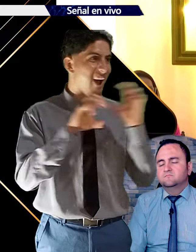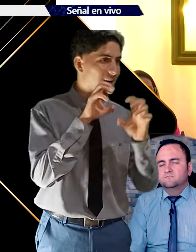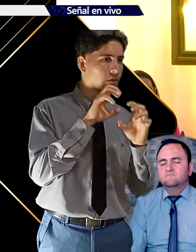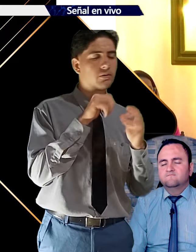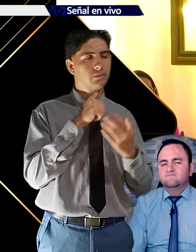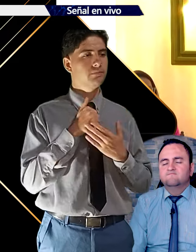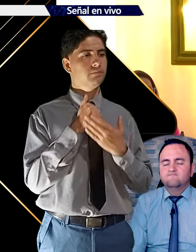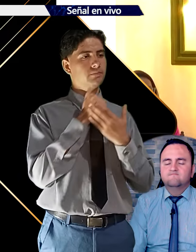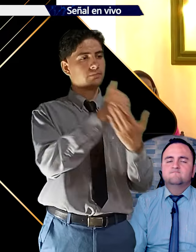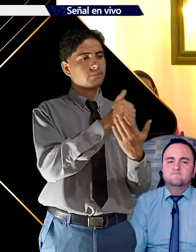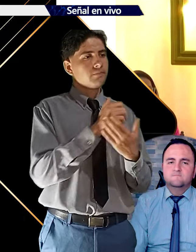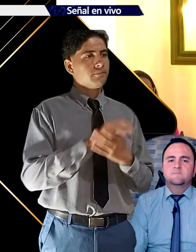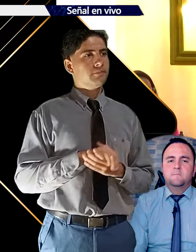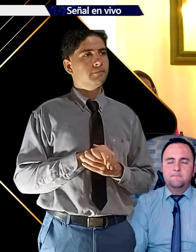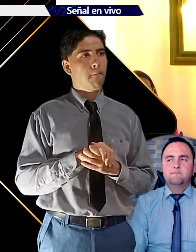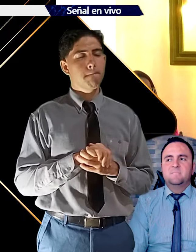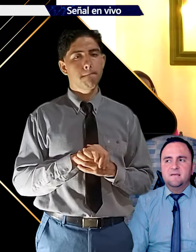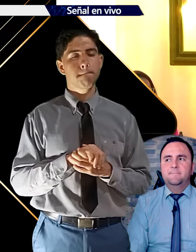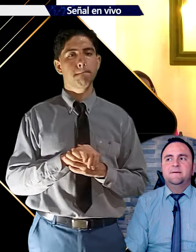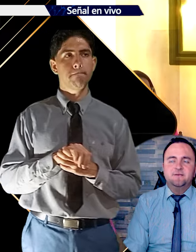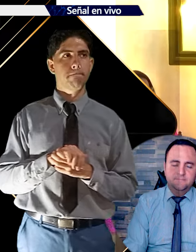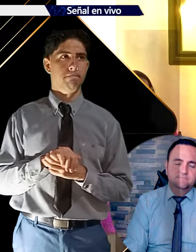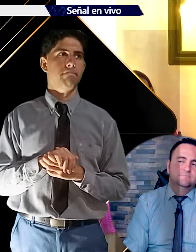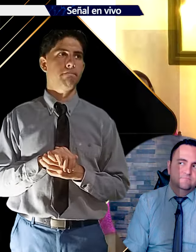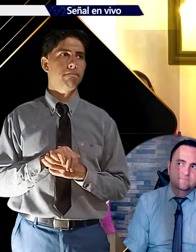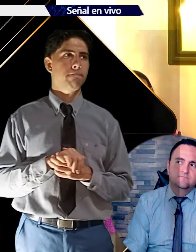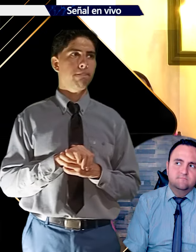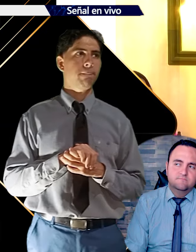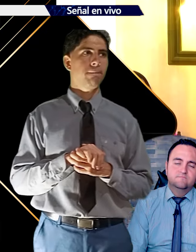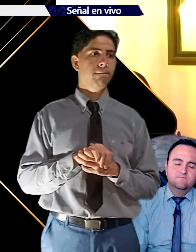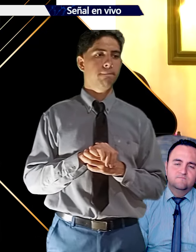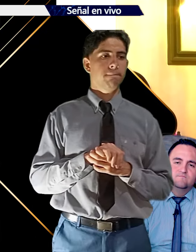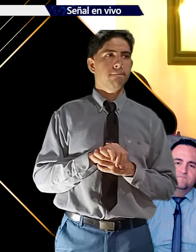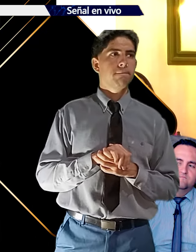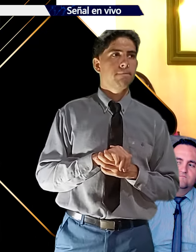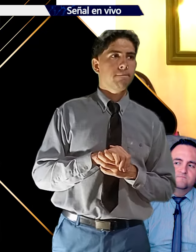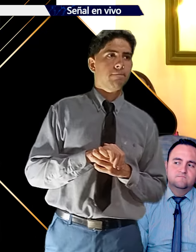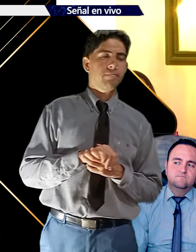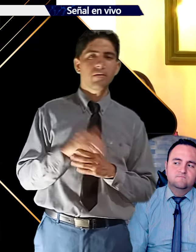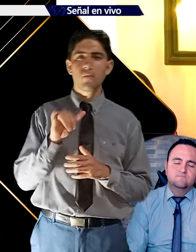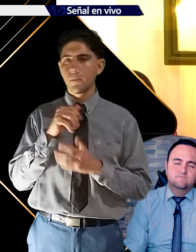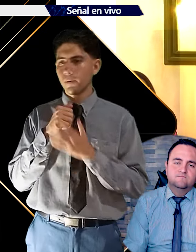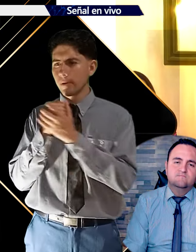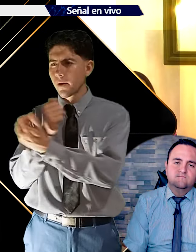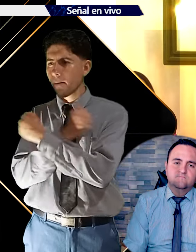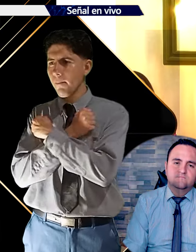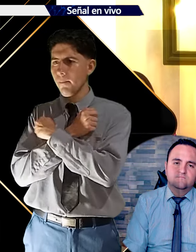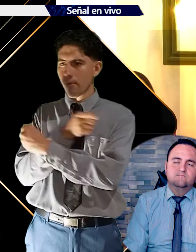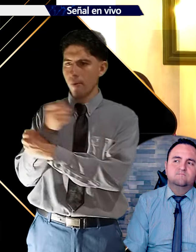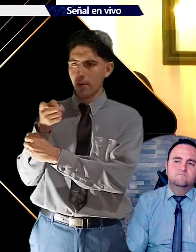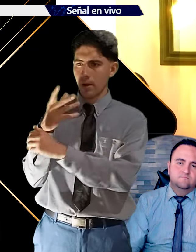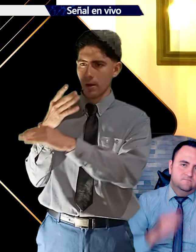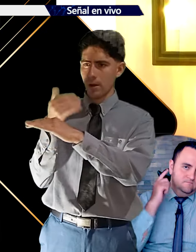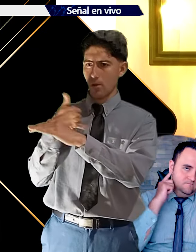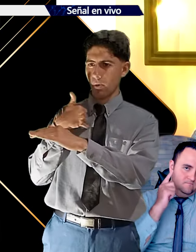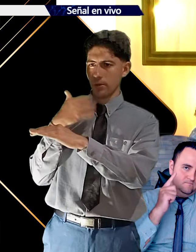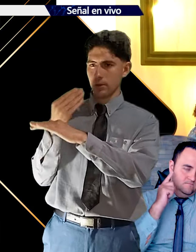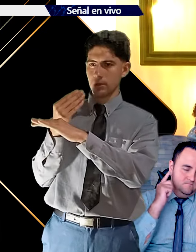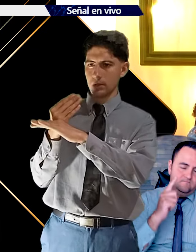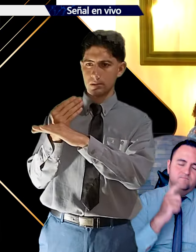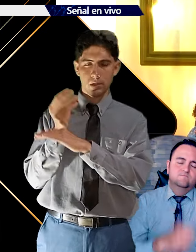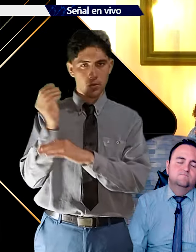etapa. Tú ya pasaste esa etapa, pero ella no la ha pasado. Está en ella, ayúdala. Así como tienes amor por